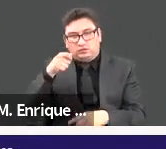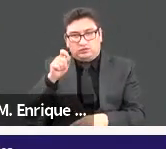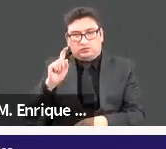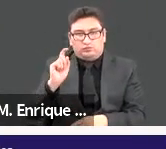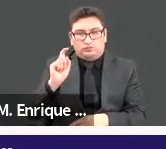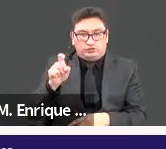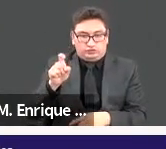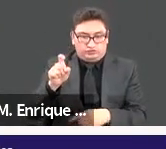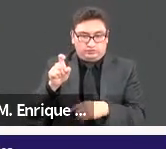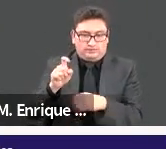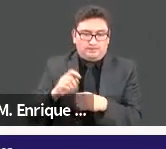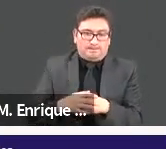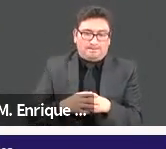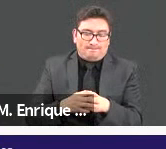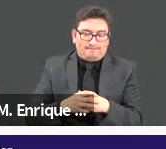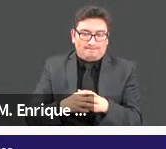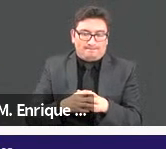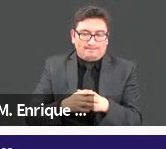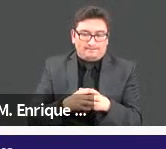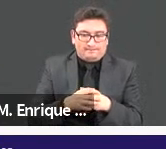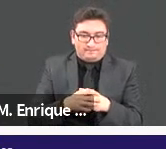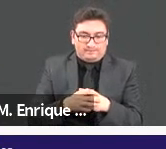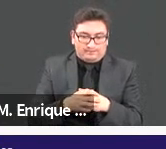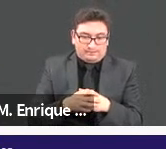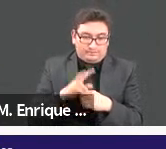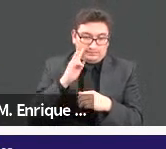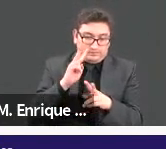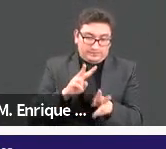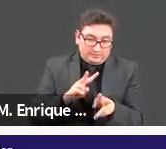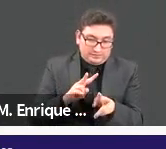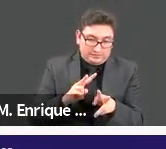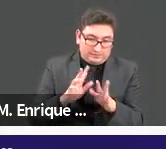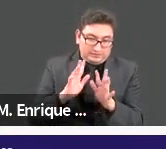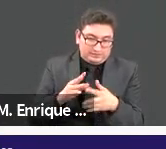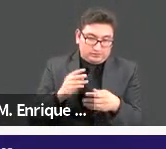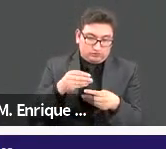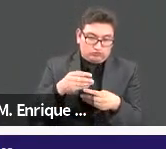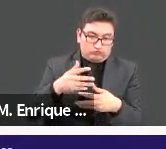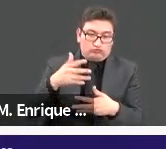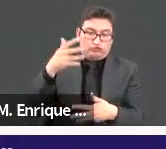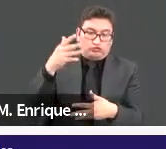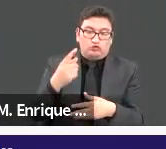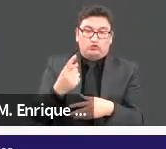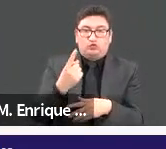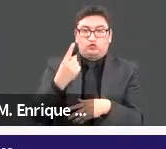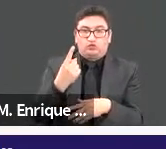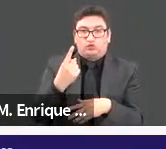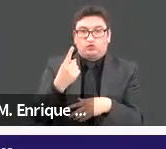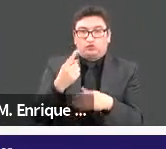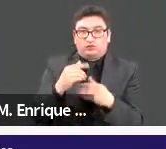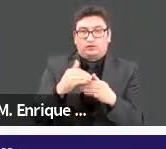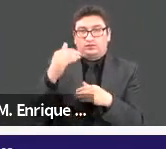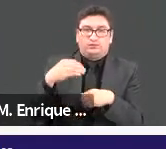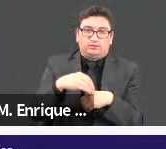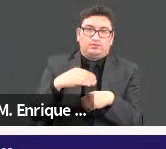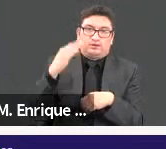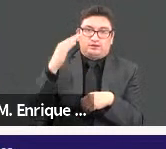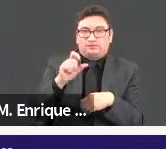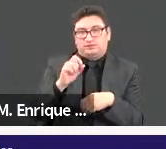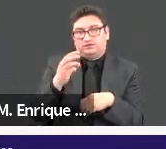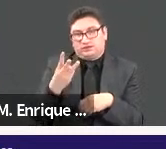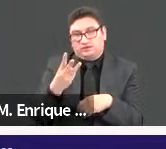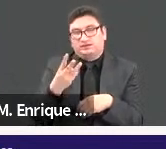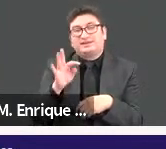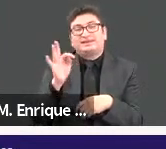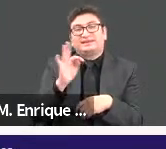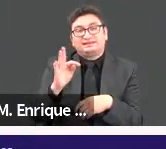realizamos nuestra búsqueda. Vean, ya obtuvimos una tesis de más, que tal vez